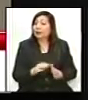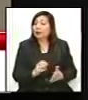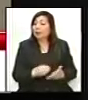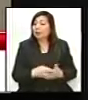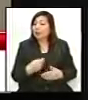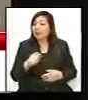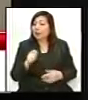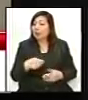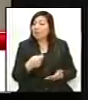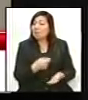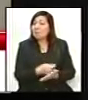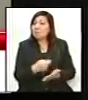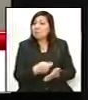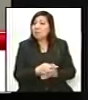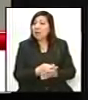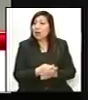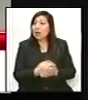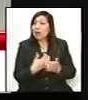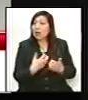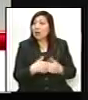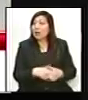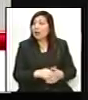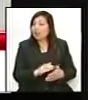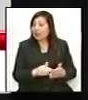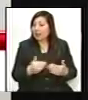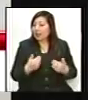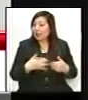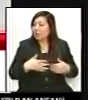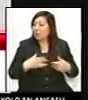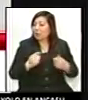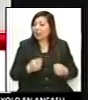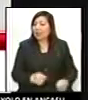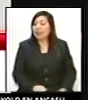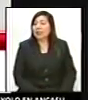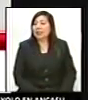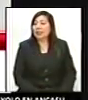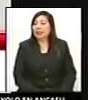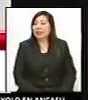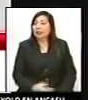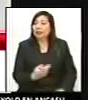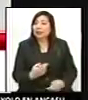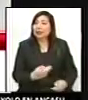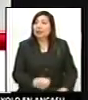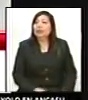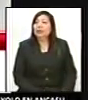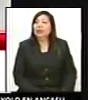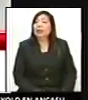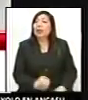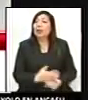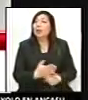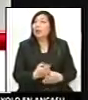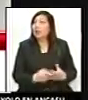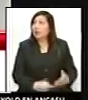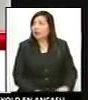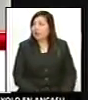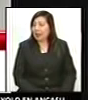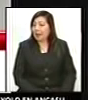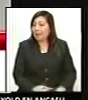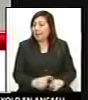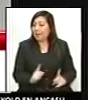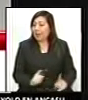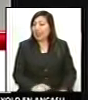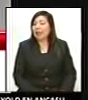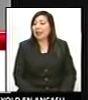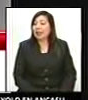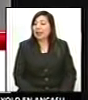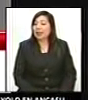el 10% de pago a la empresa de generación Guayaga S.A. y Cerro del Águila S.A. conforme con lo dispuesto